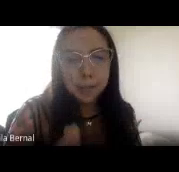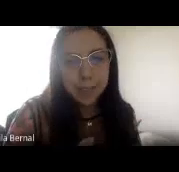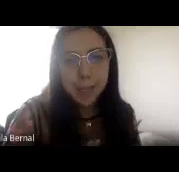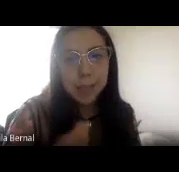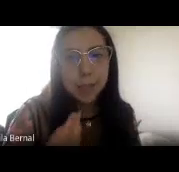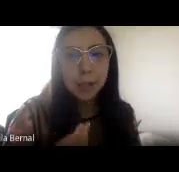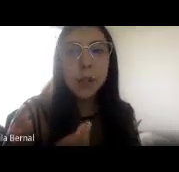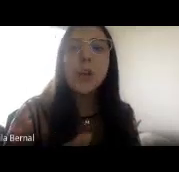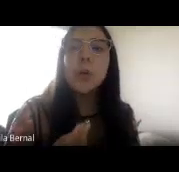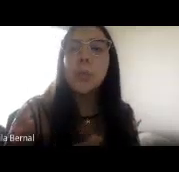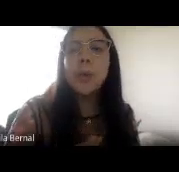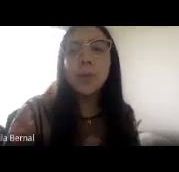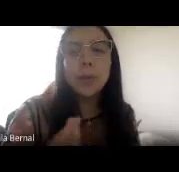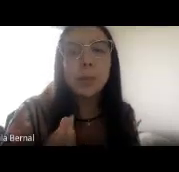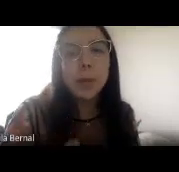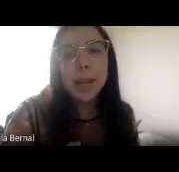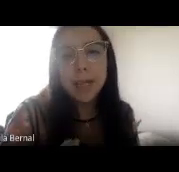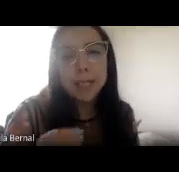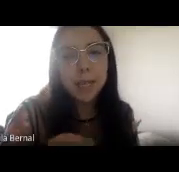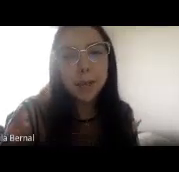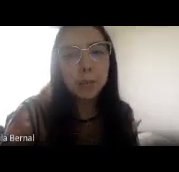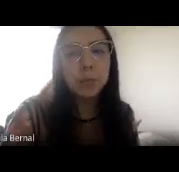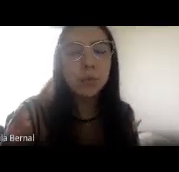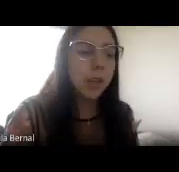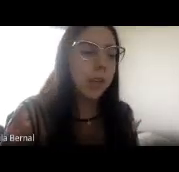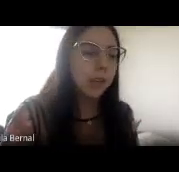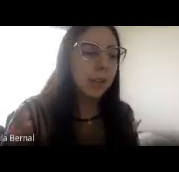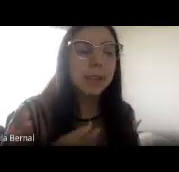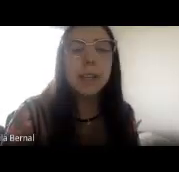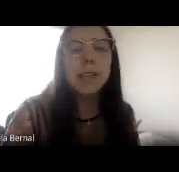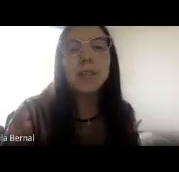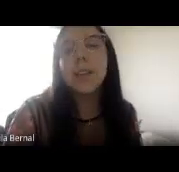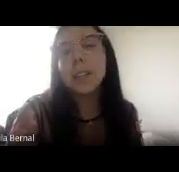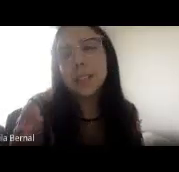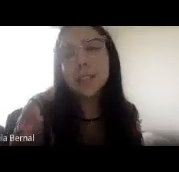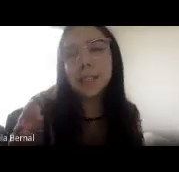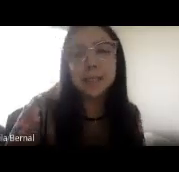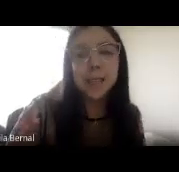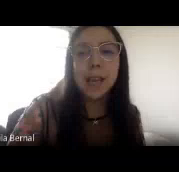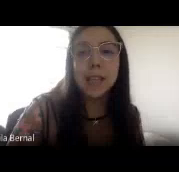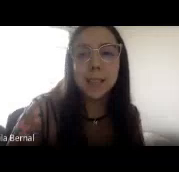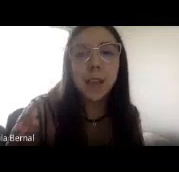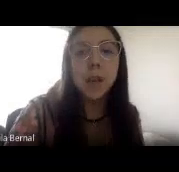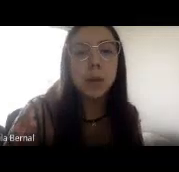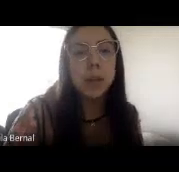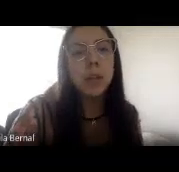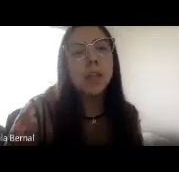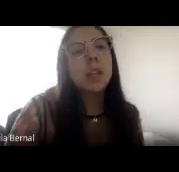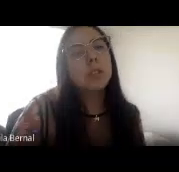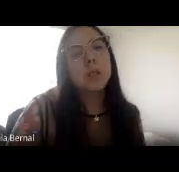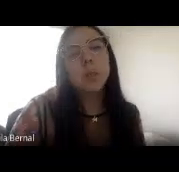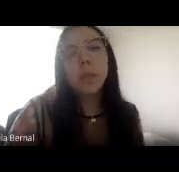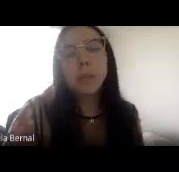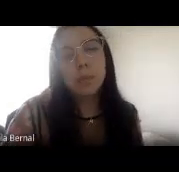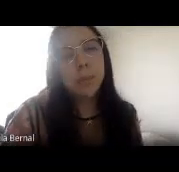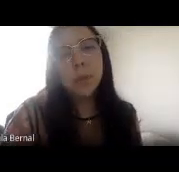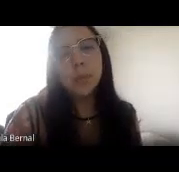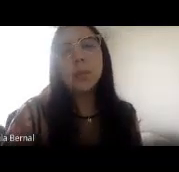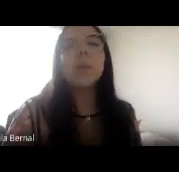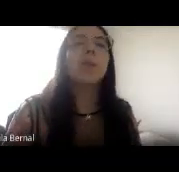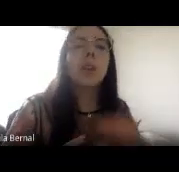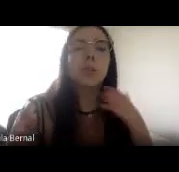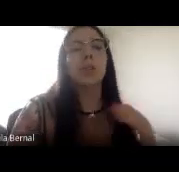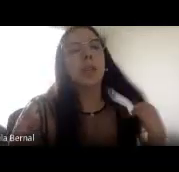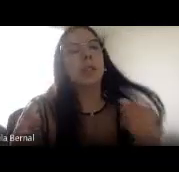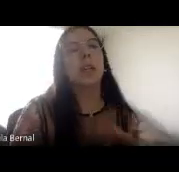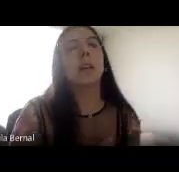cuánta cantidad de cloro podemos emplear si queremos tratar diferentes cantidades de agua. Entonces, por ejemplo, podemos